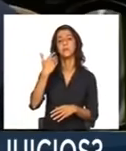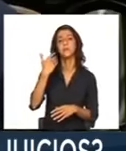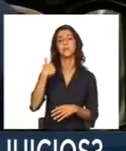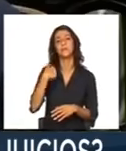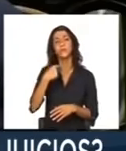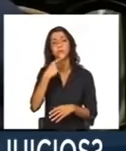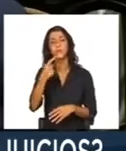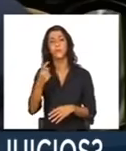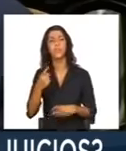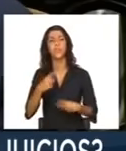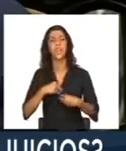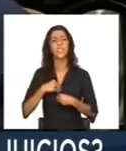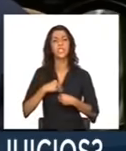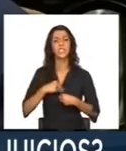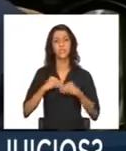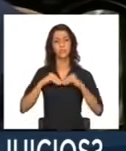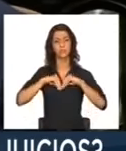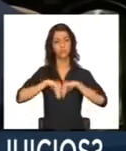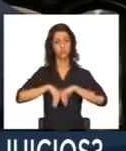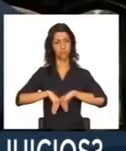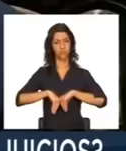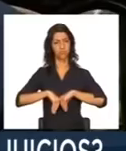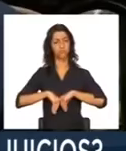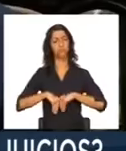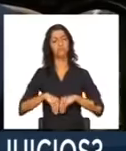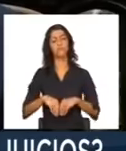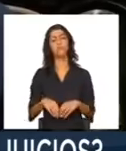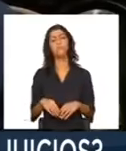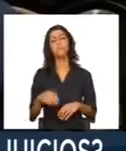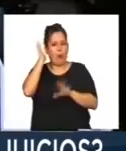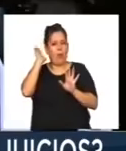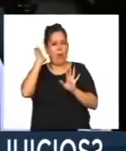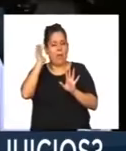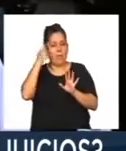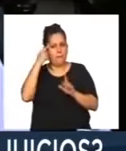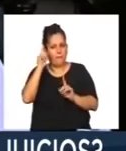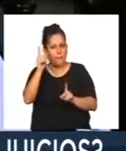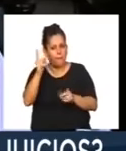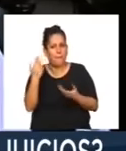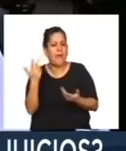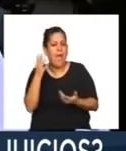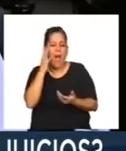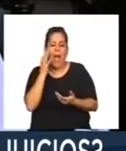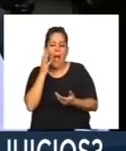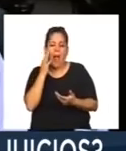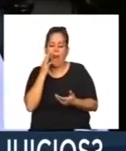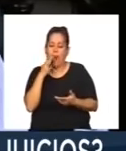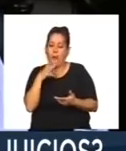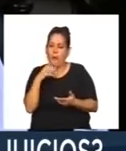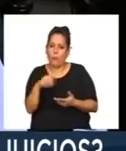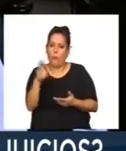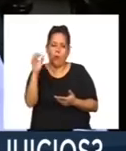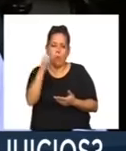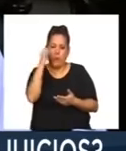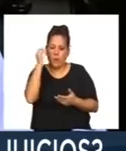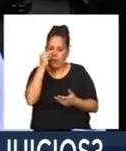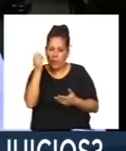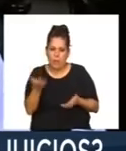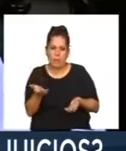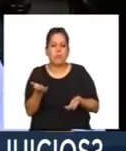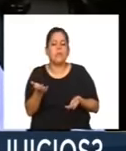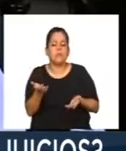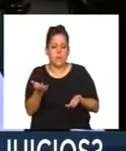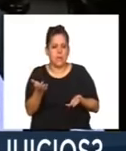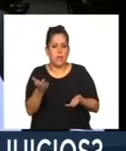realidad el derecho adquirido es el haber y no la fórmula cuál es el argumento del gobierno que acá en realidad no se